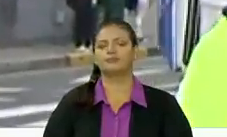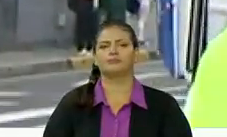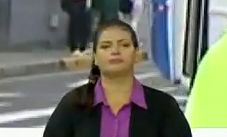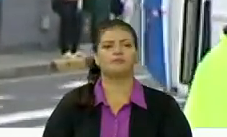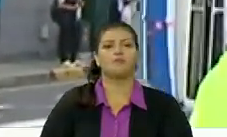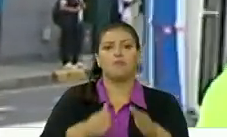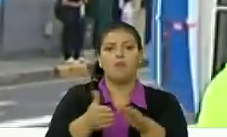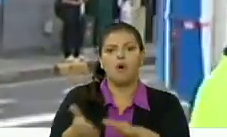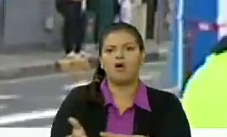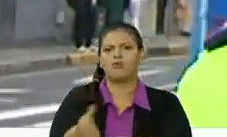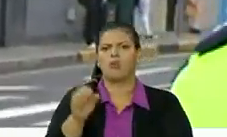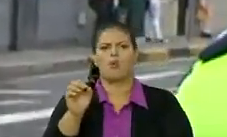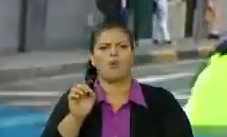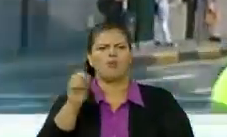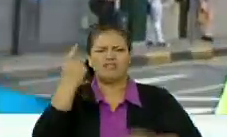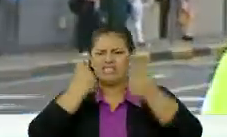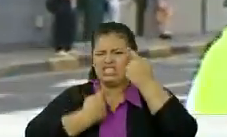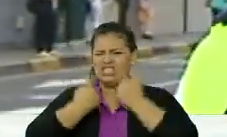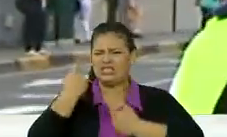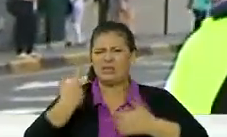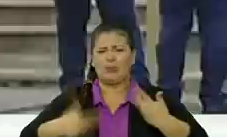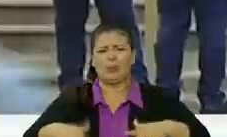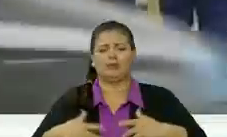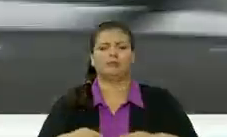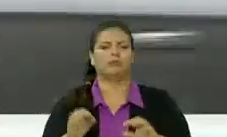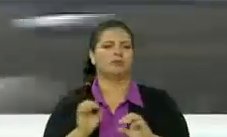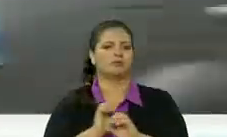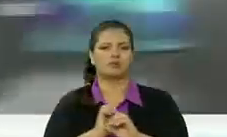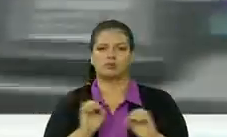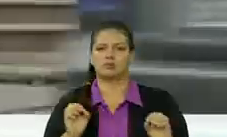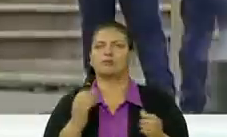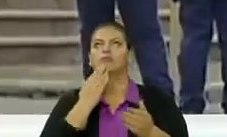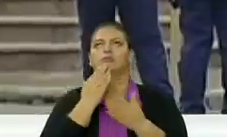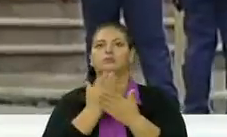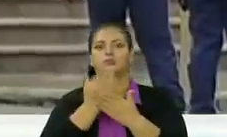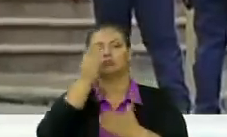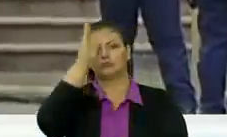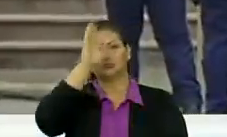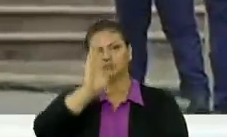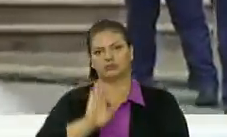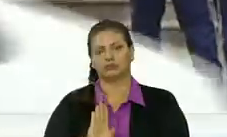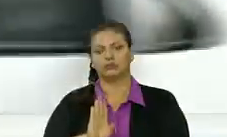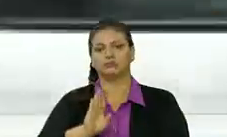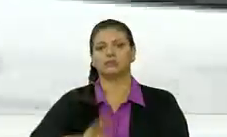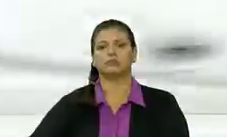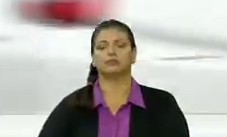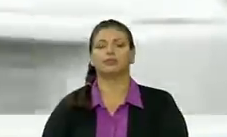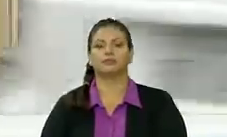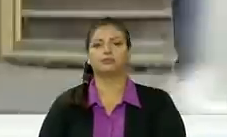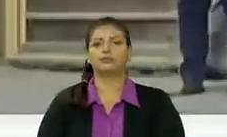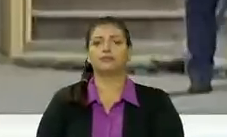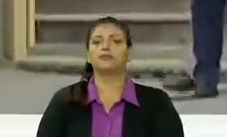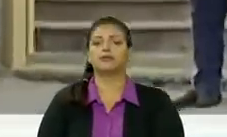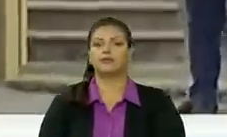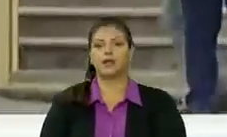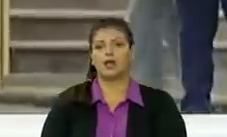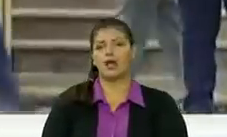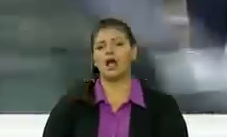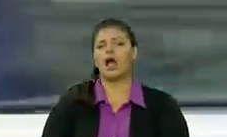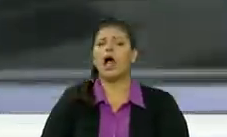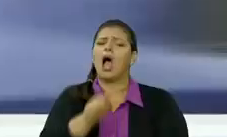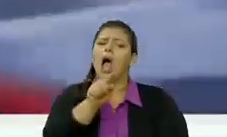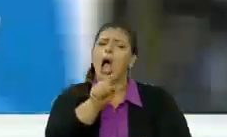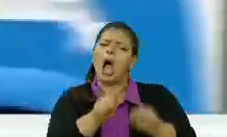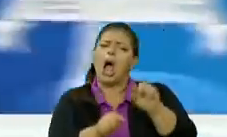habido mayormente heridos de gravedad. Personas heridas fueron trasladadas hasta casas de salud para verificar